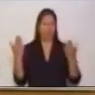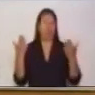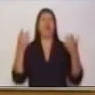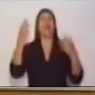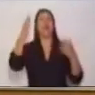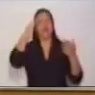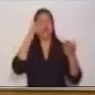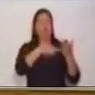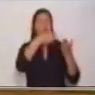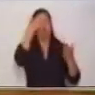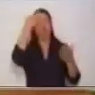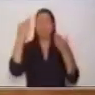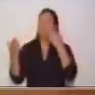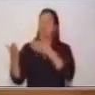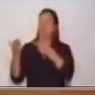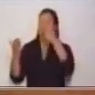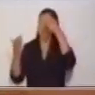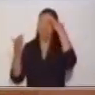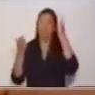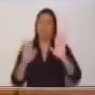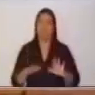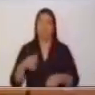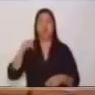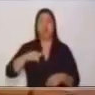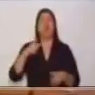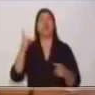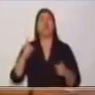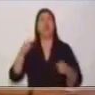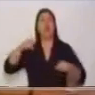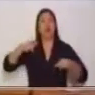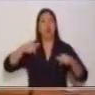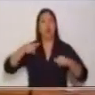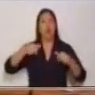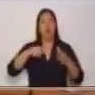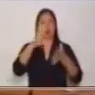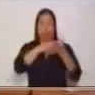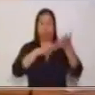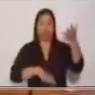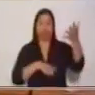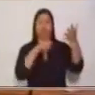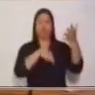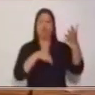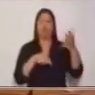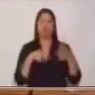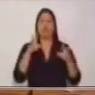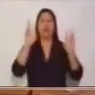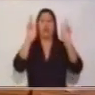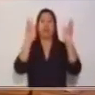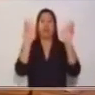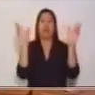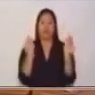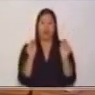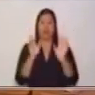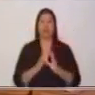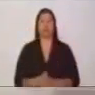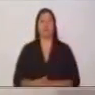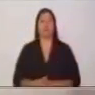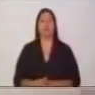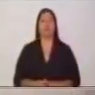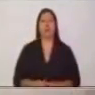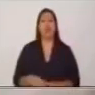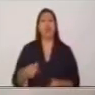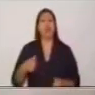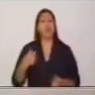con este texto, se llama La brevedad, está titulado La brevedad. Con frecuencia escucho elogiar la brevedad